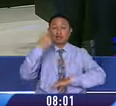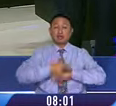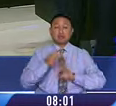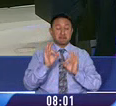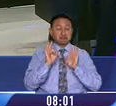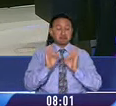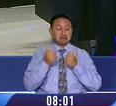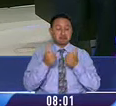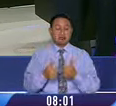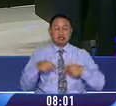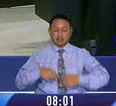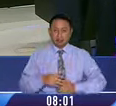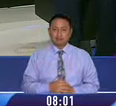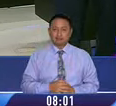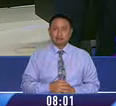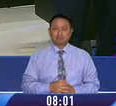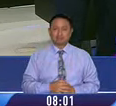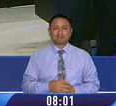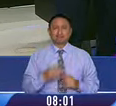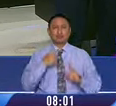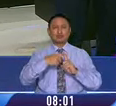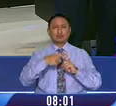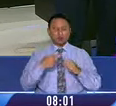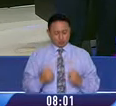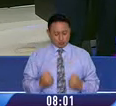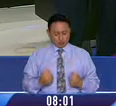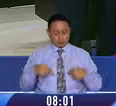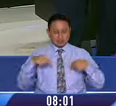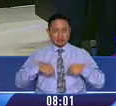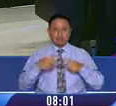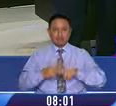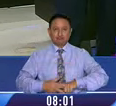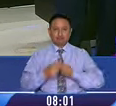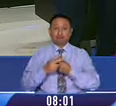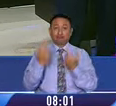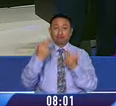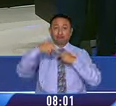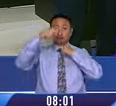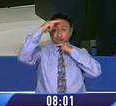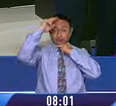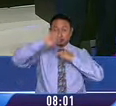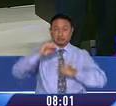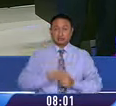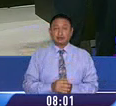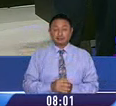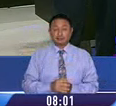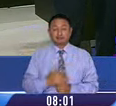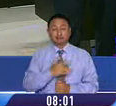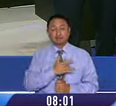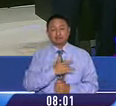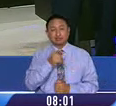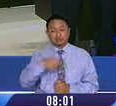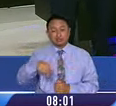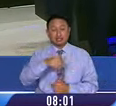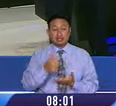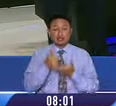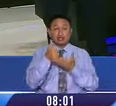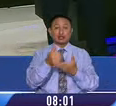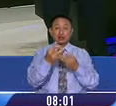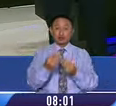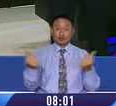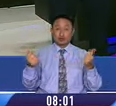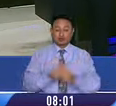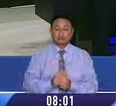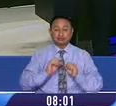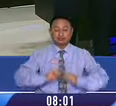realmente bendecido, amigos. Pónganle buena energía, vecinos. Y aquí inicia este, que es doliente, que tiene soluciones y que